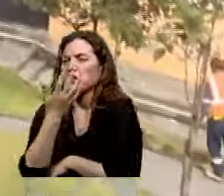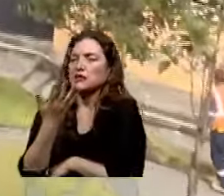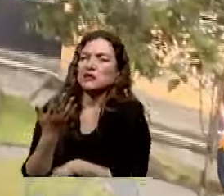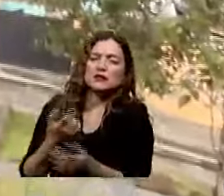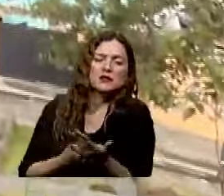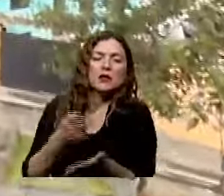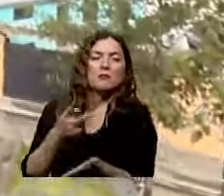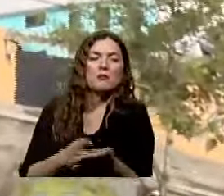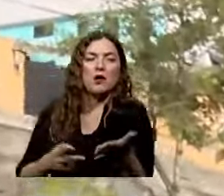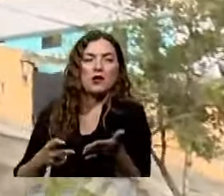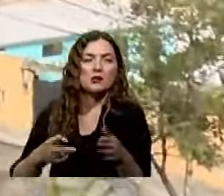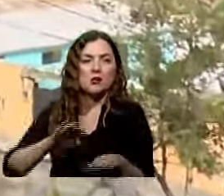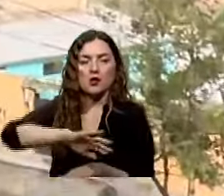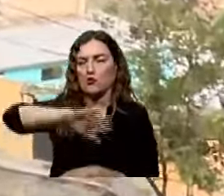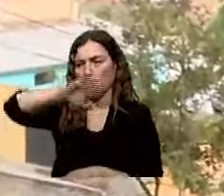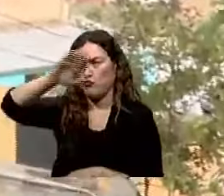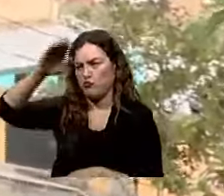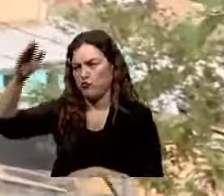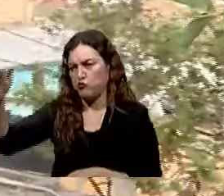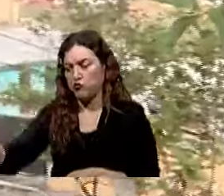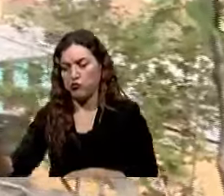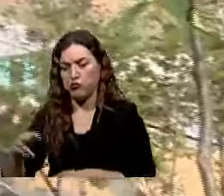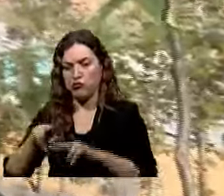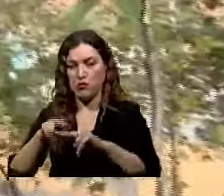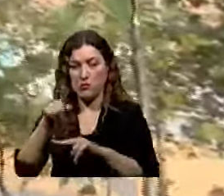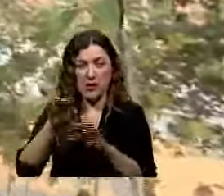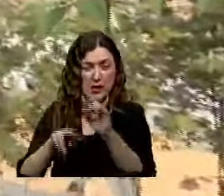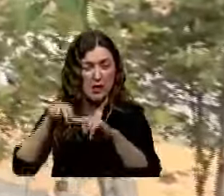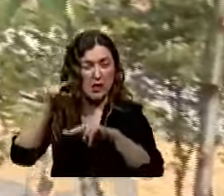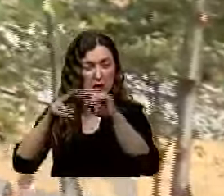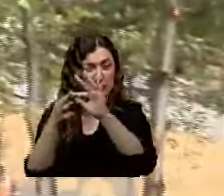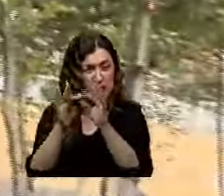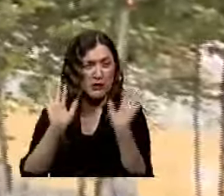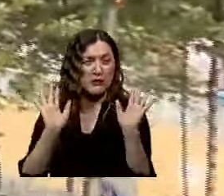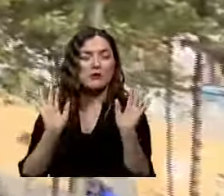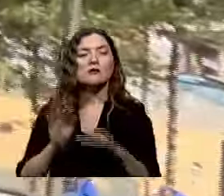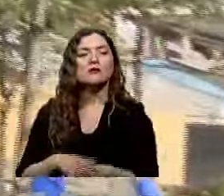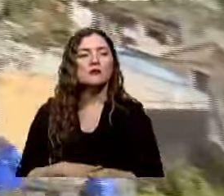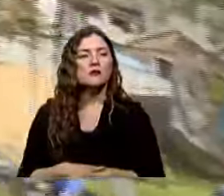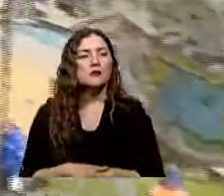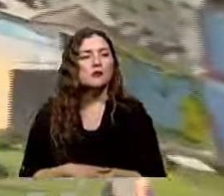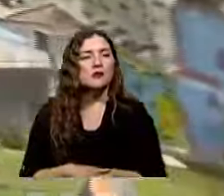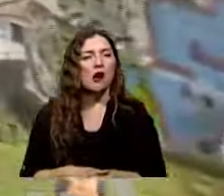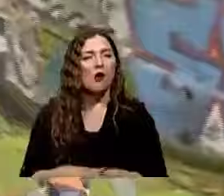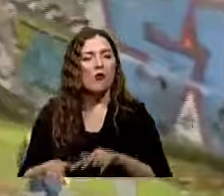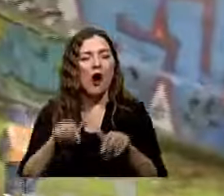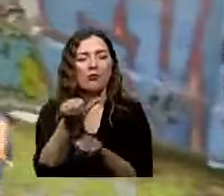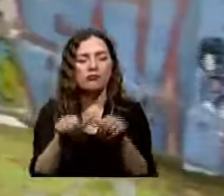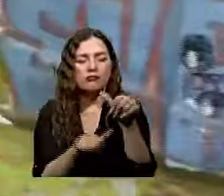pasar con esta concha acústica? ¿Se la va a rehabilitar también? Conocemos que parte de este sitio también es